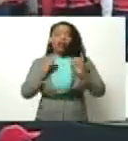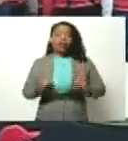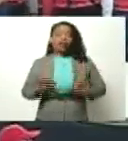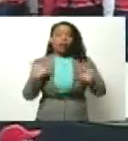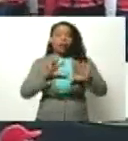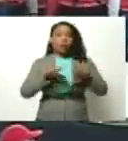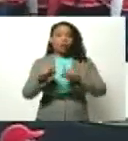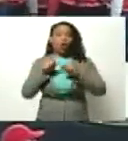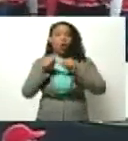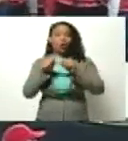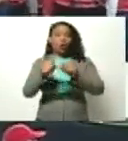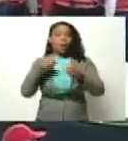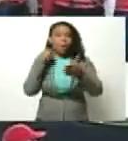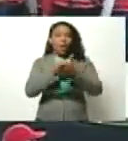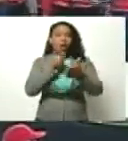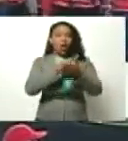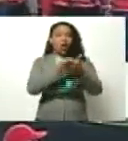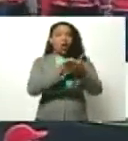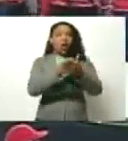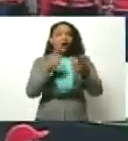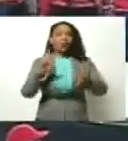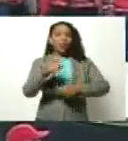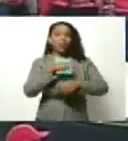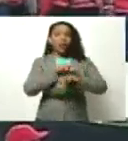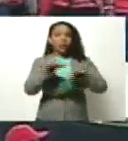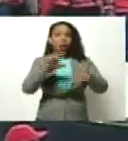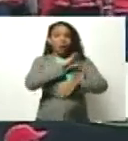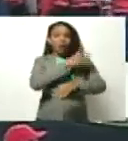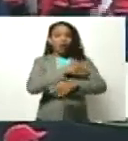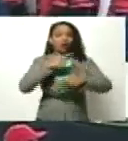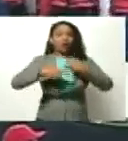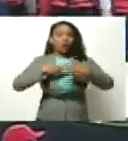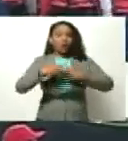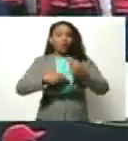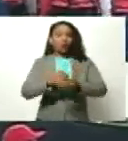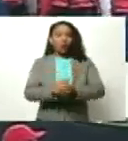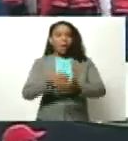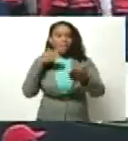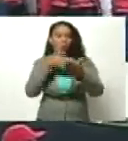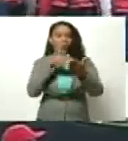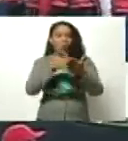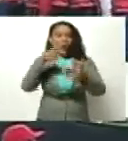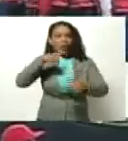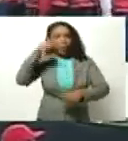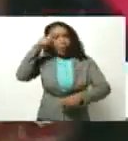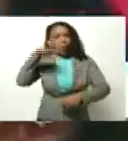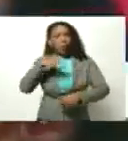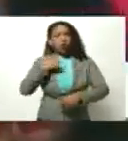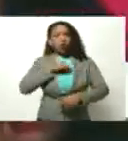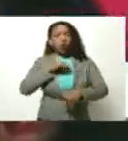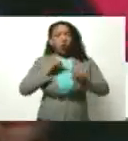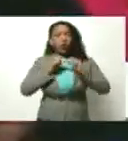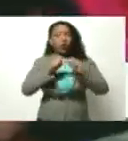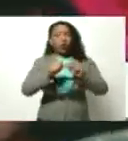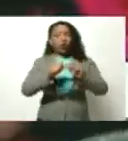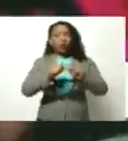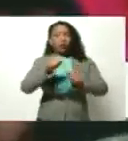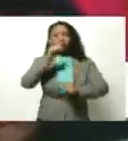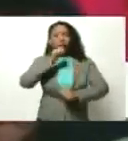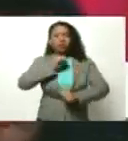va a seguir insistiendo en dividir la fuerza Revolucionaria en atacar a este pueblo y nosotros Seguiremos